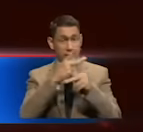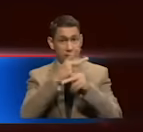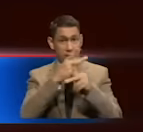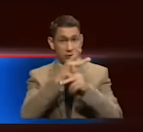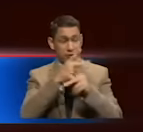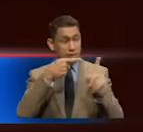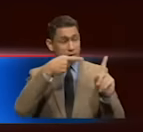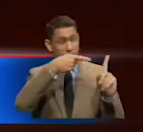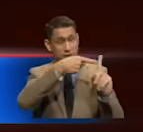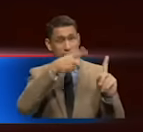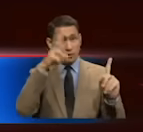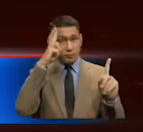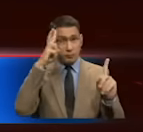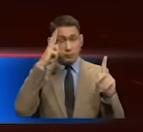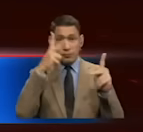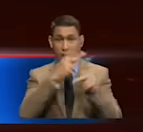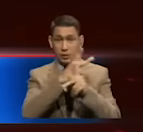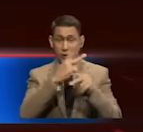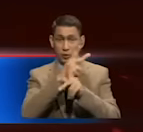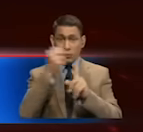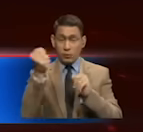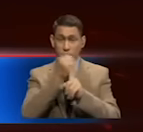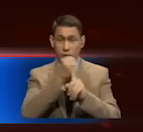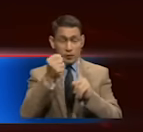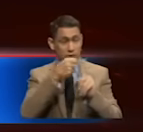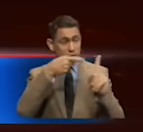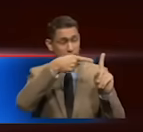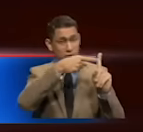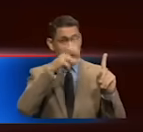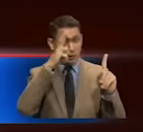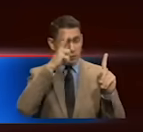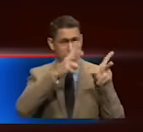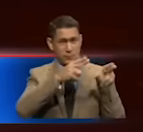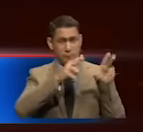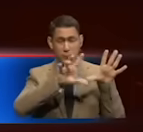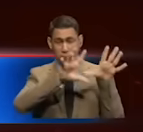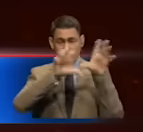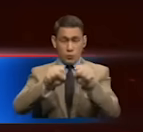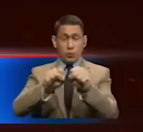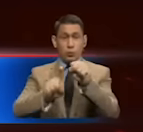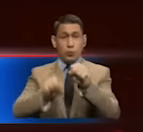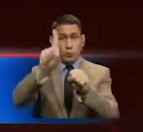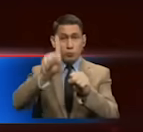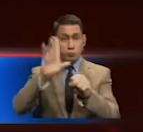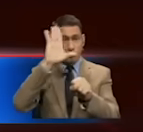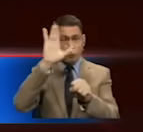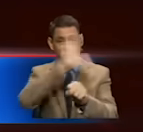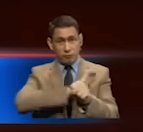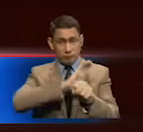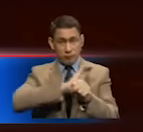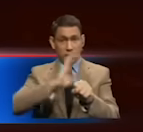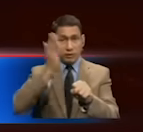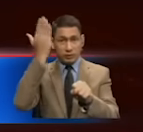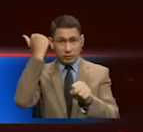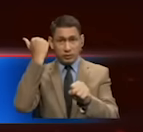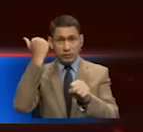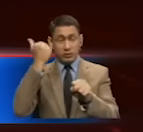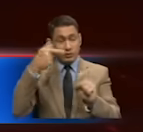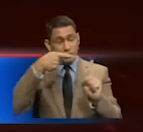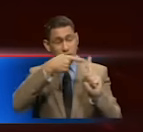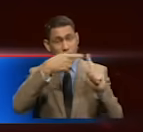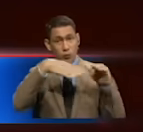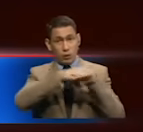a actos terroristas e incluso en el secuestro de un policía del distrito Calderón. Días atrás en su poder se hallaron armas de fuego